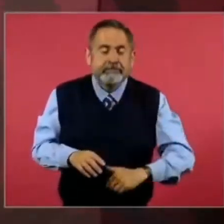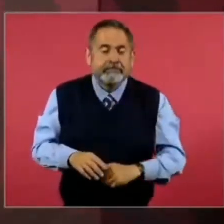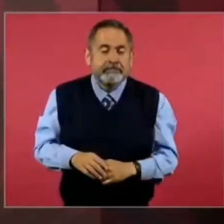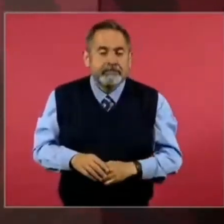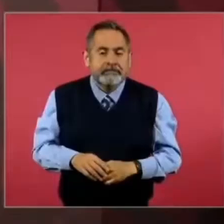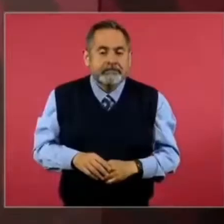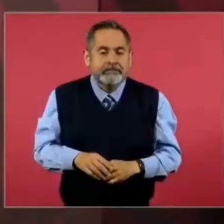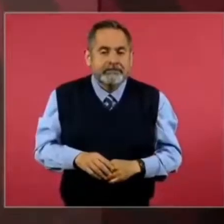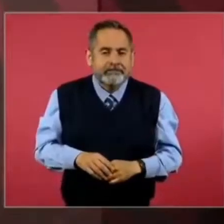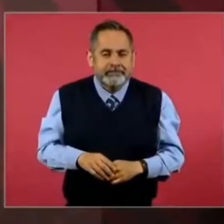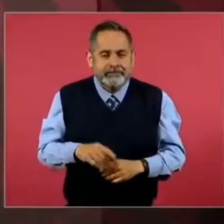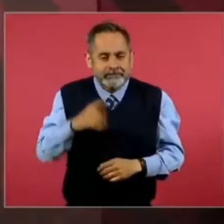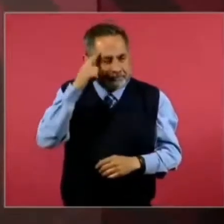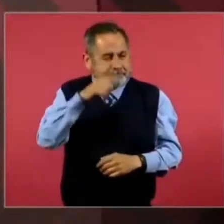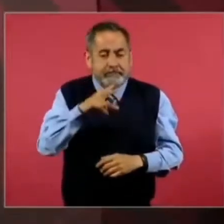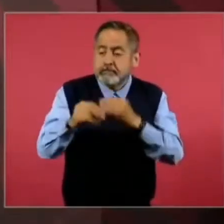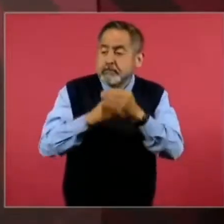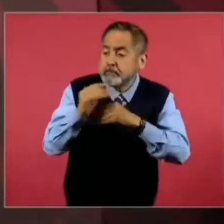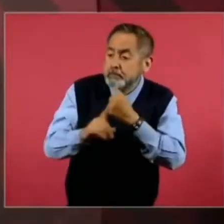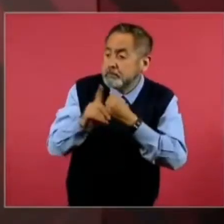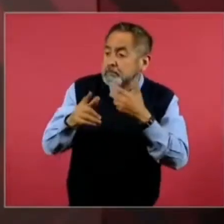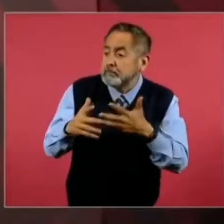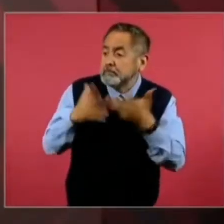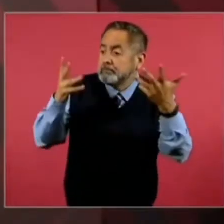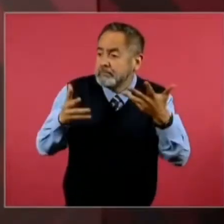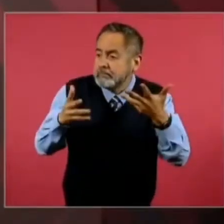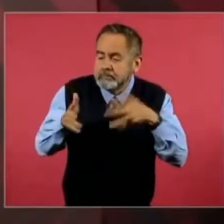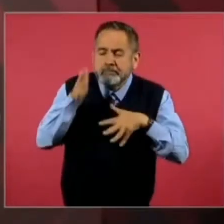para no generar un conflicto